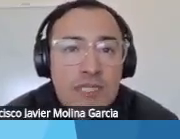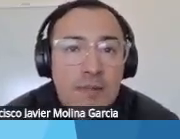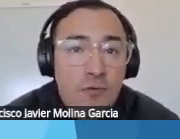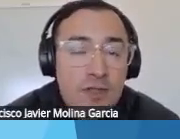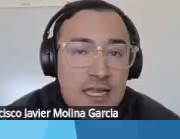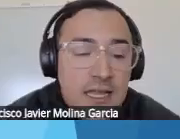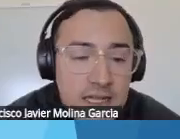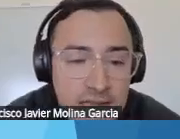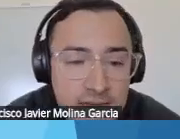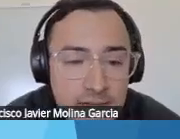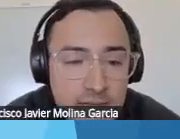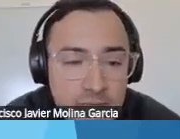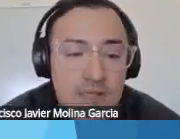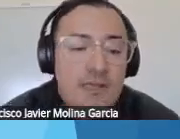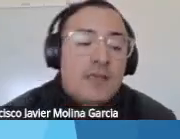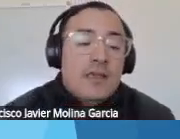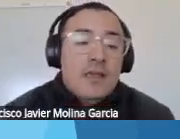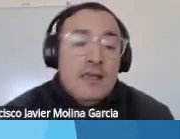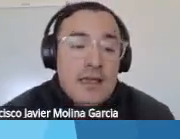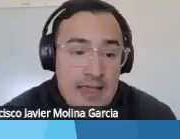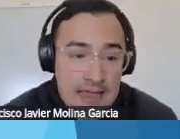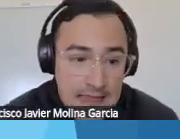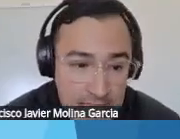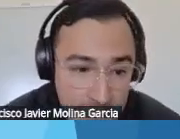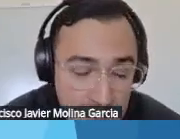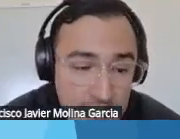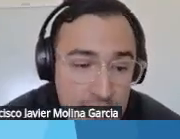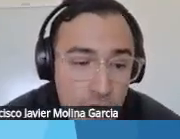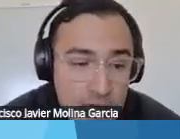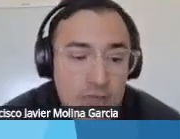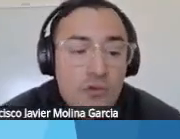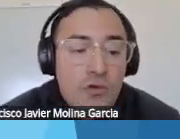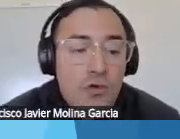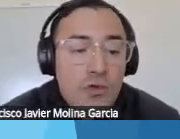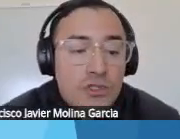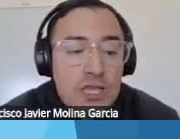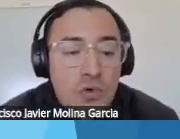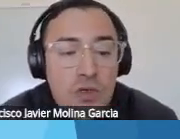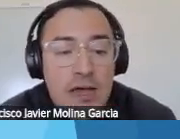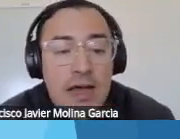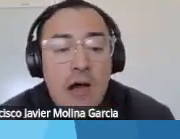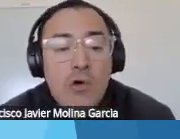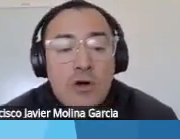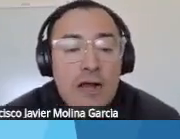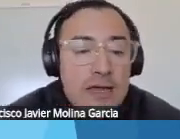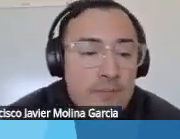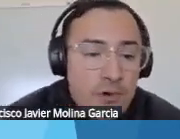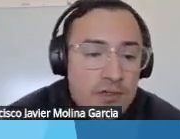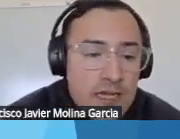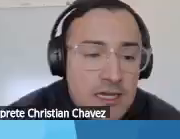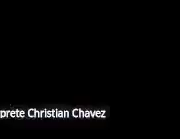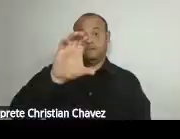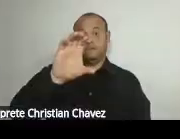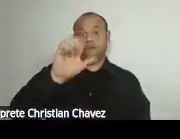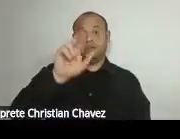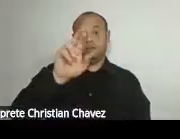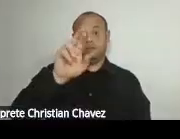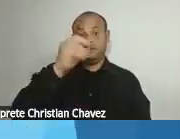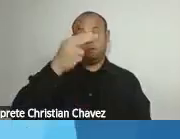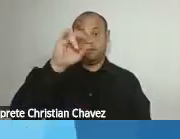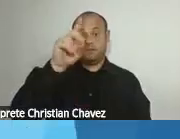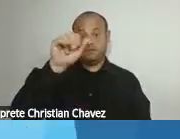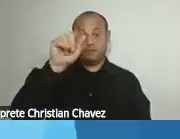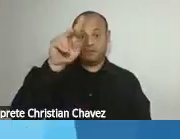como principal fuente de energía, ¿sí? También el carbohidrato nos ayuda a ahorrar proteína. ¿Qué